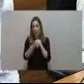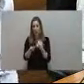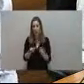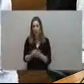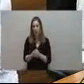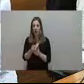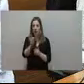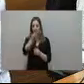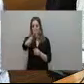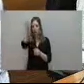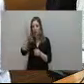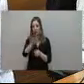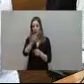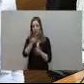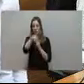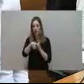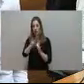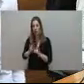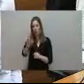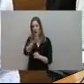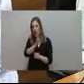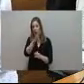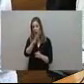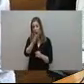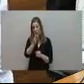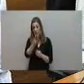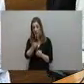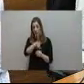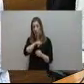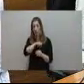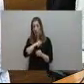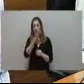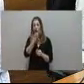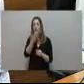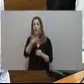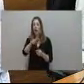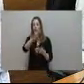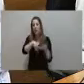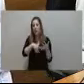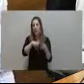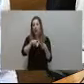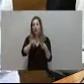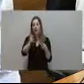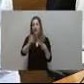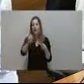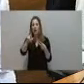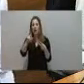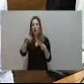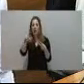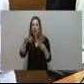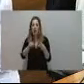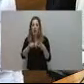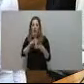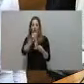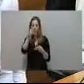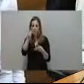en 13 países de la Unión Europea, a la que se sumaban en España ciudades como Barcelona, Badalona o Vigo, también el Sistema Nacional de Salud